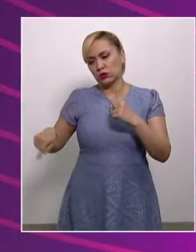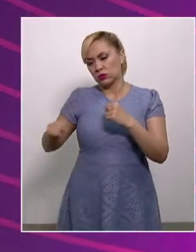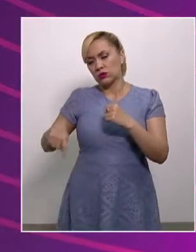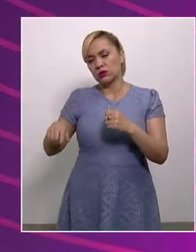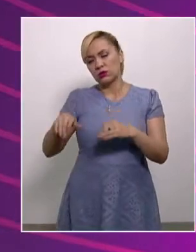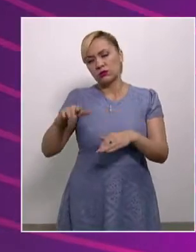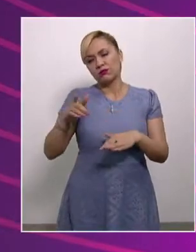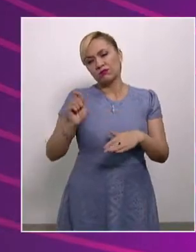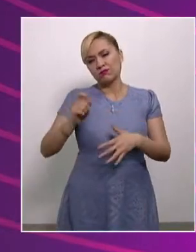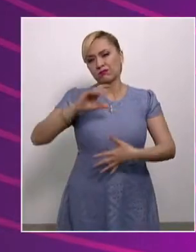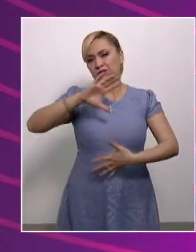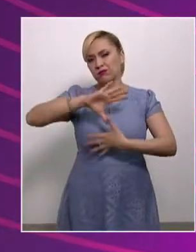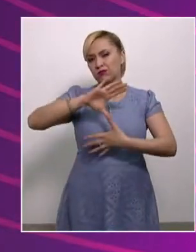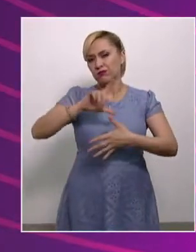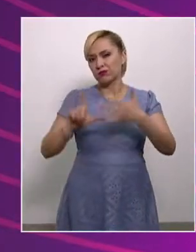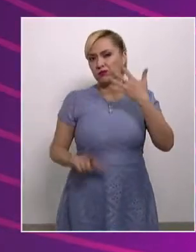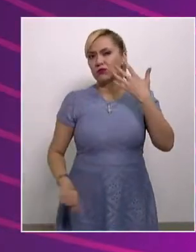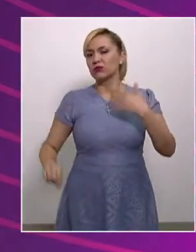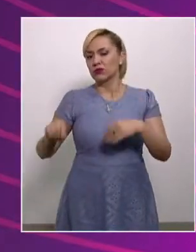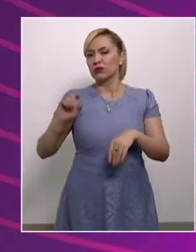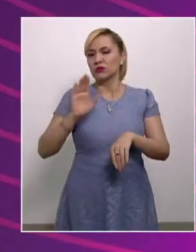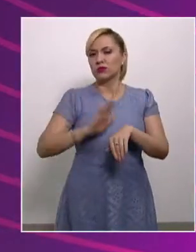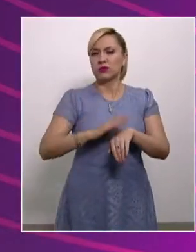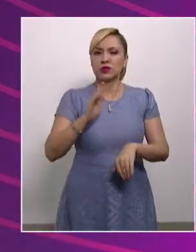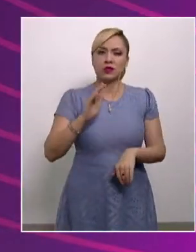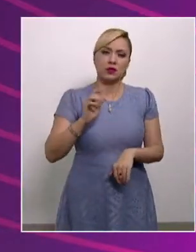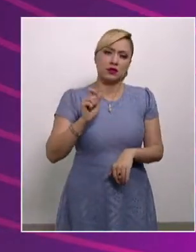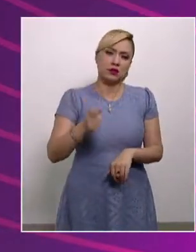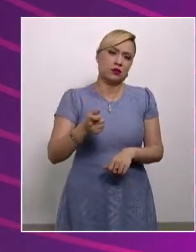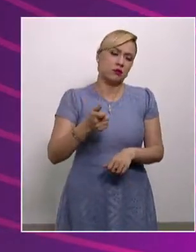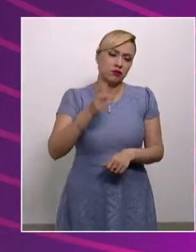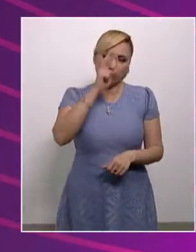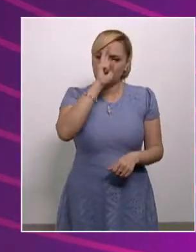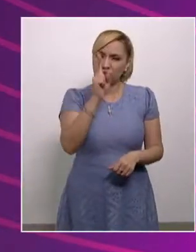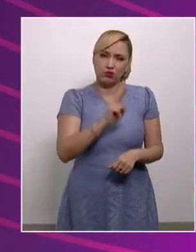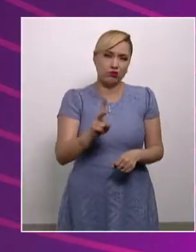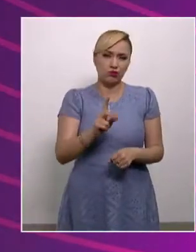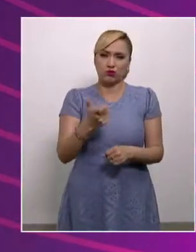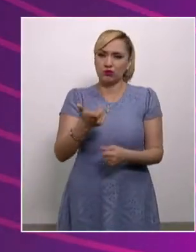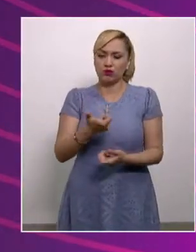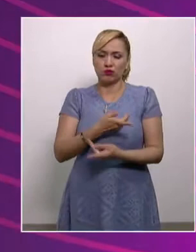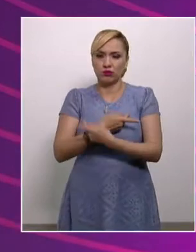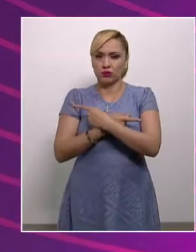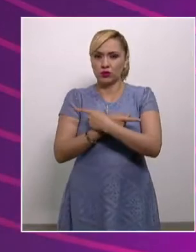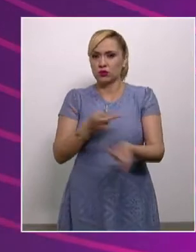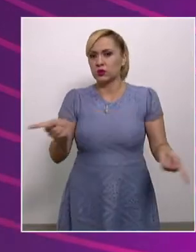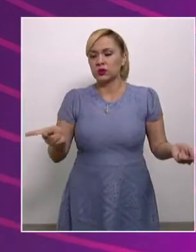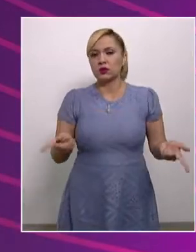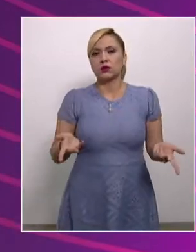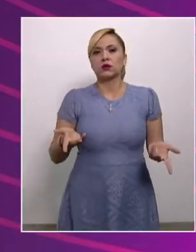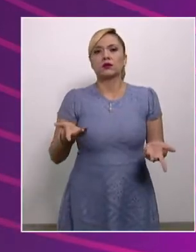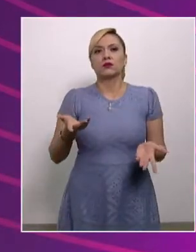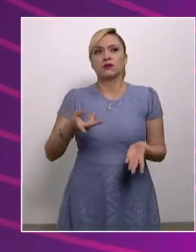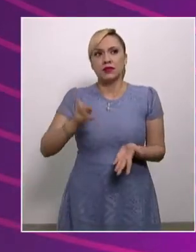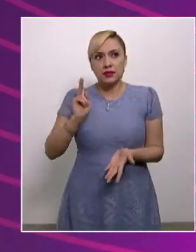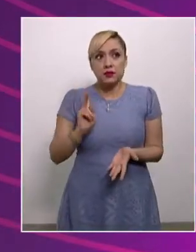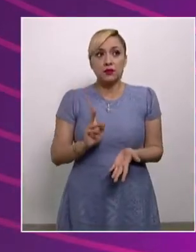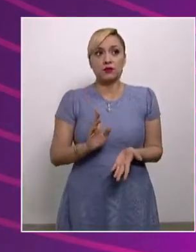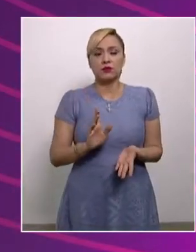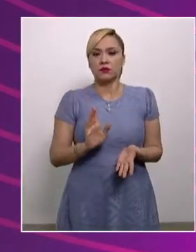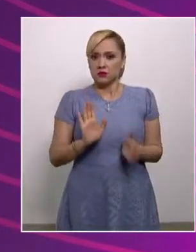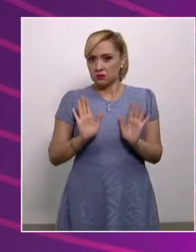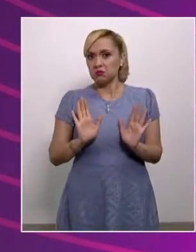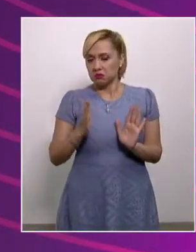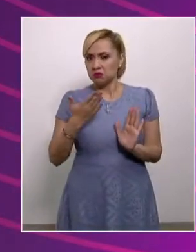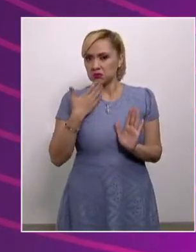estas personas. Hay una capacidad institucional instalada que probablemente no funciona como debería en todos los casos, pero al menos está